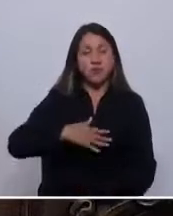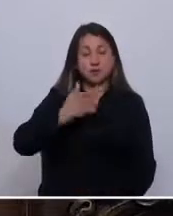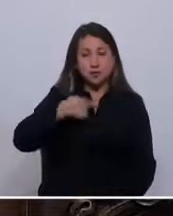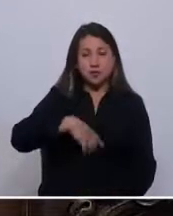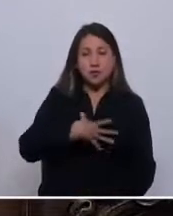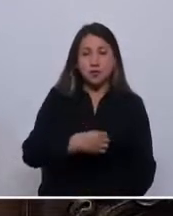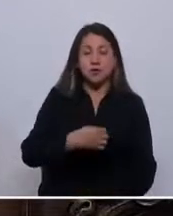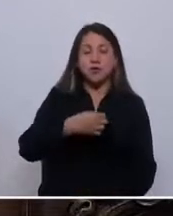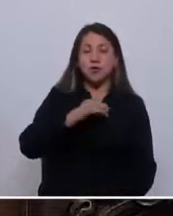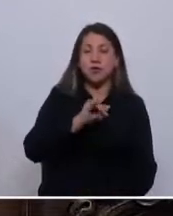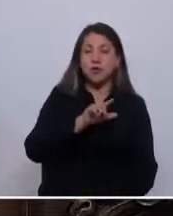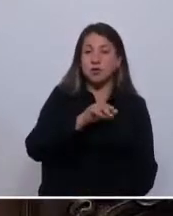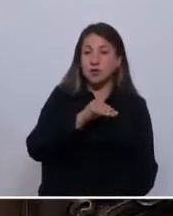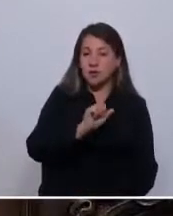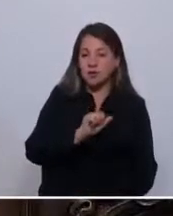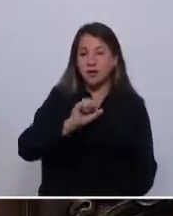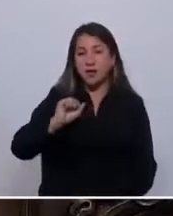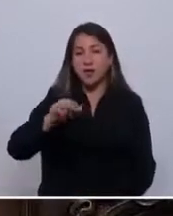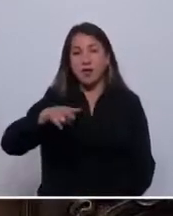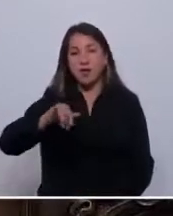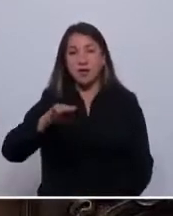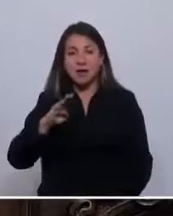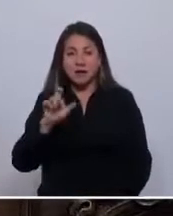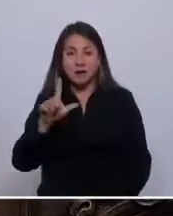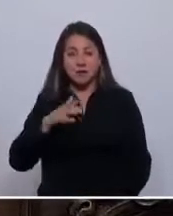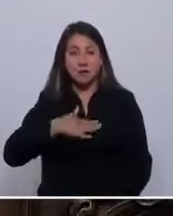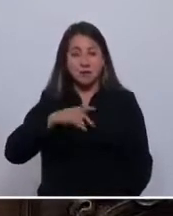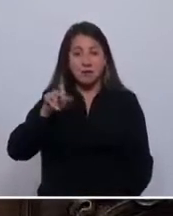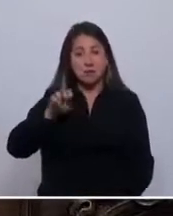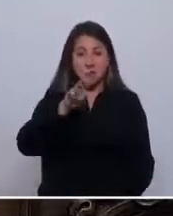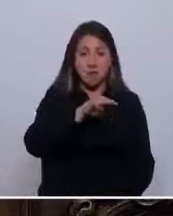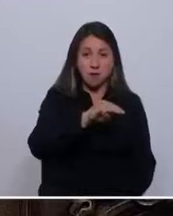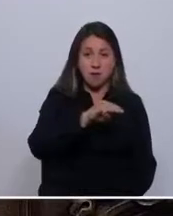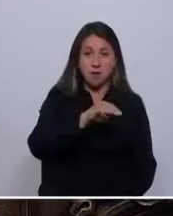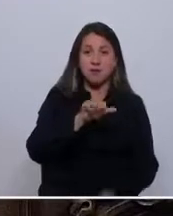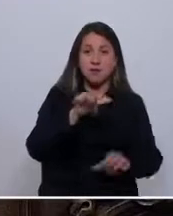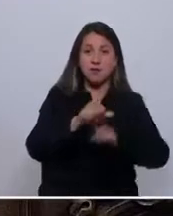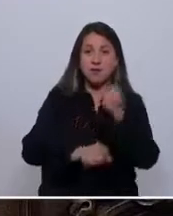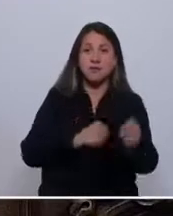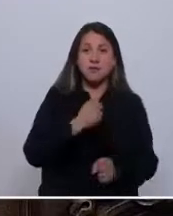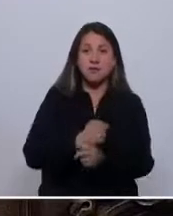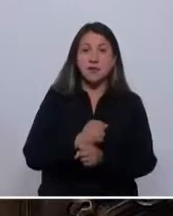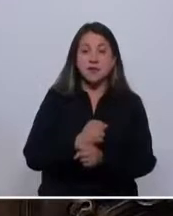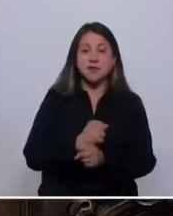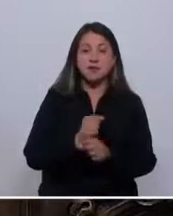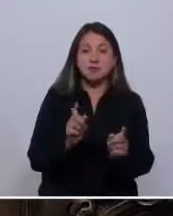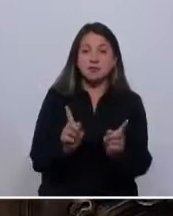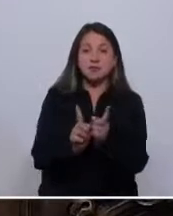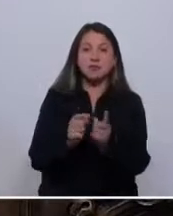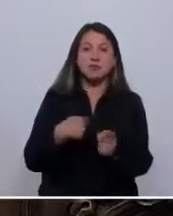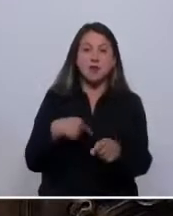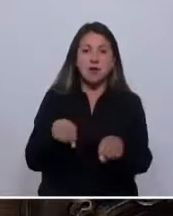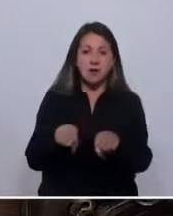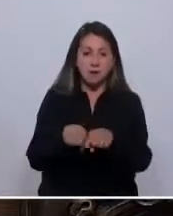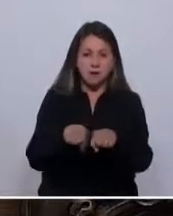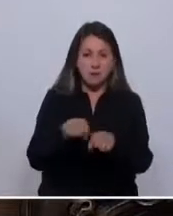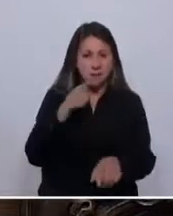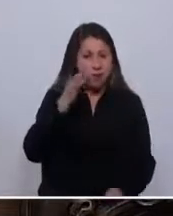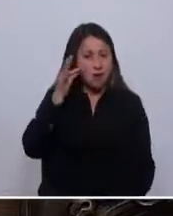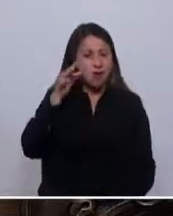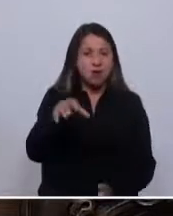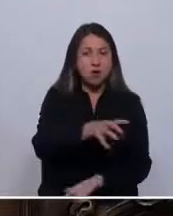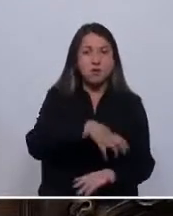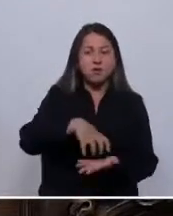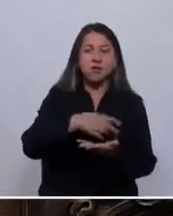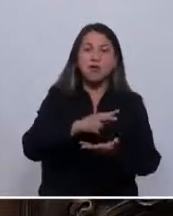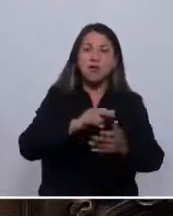y Aníbal, mis padres. A los 6 años llegué junto a mis hermanos a la población El